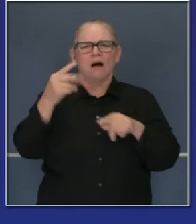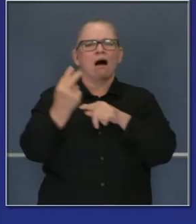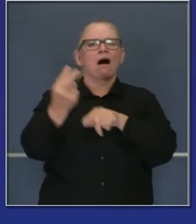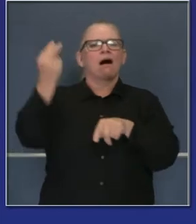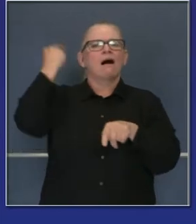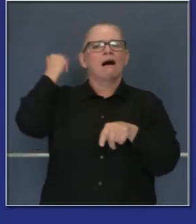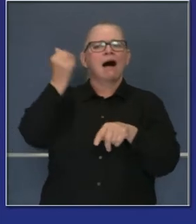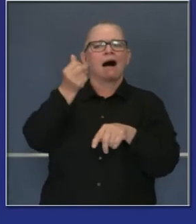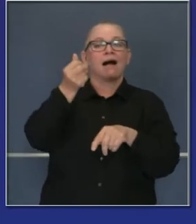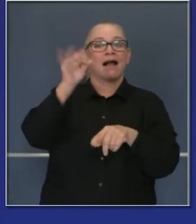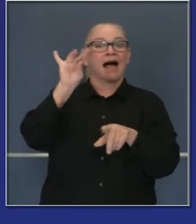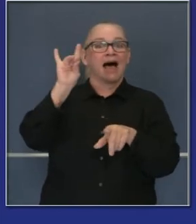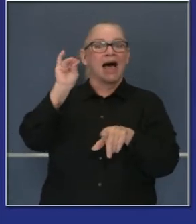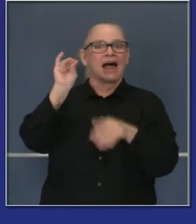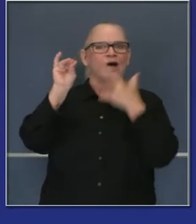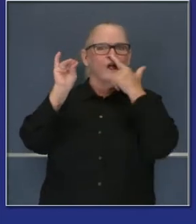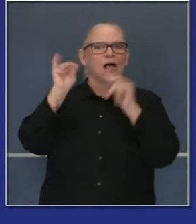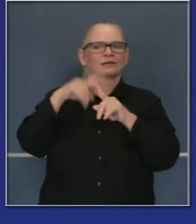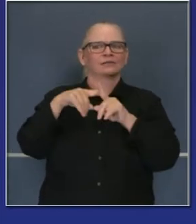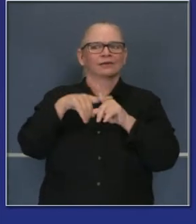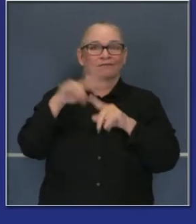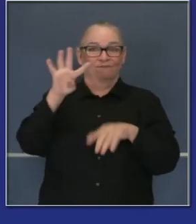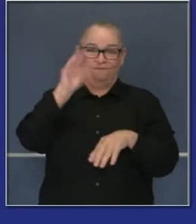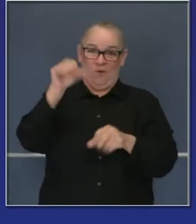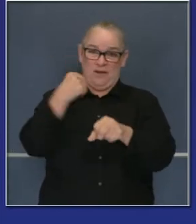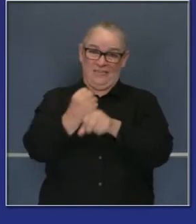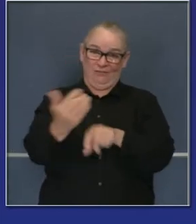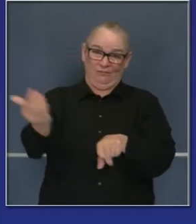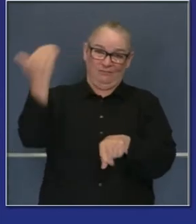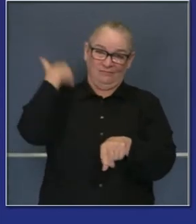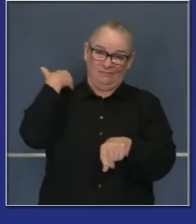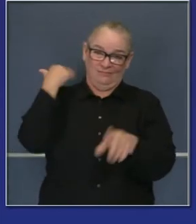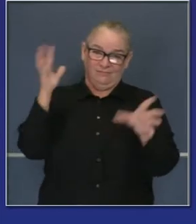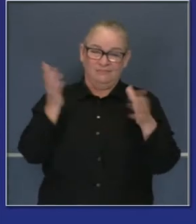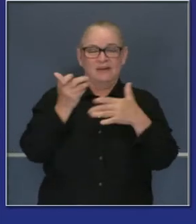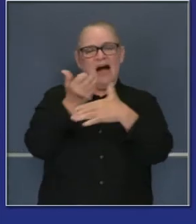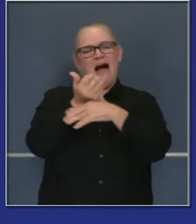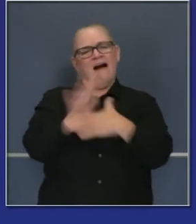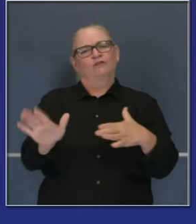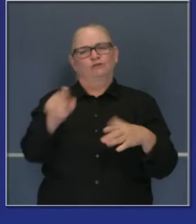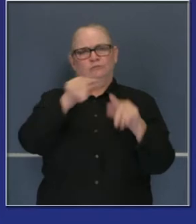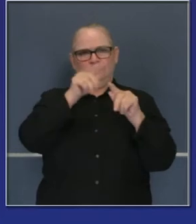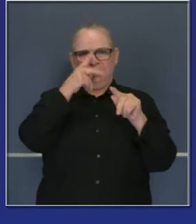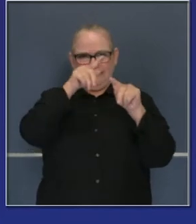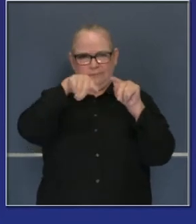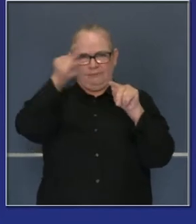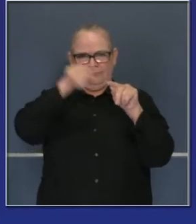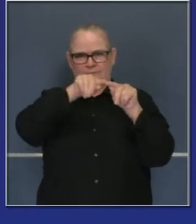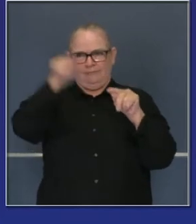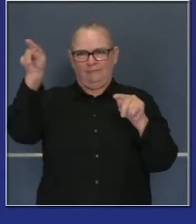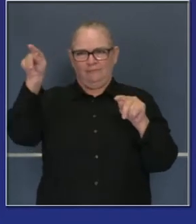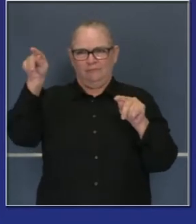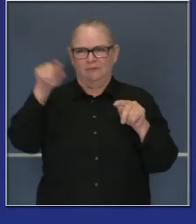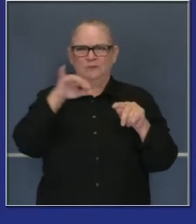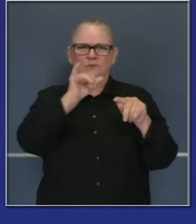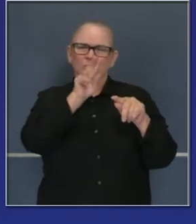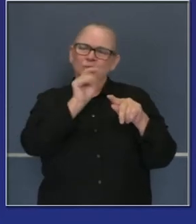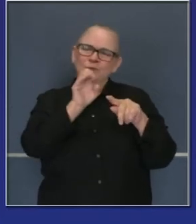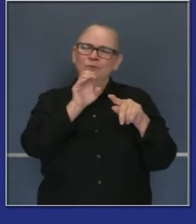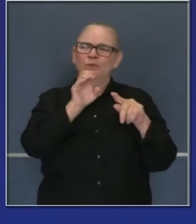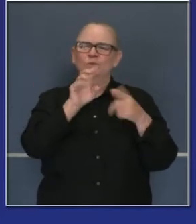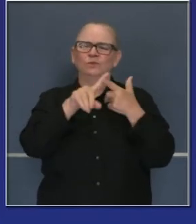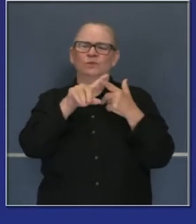1908 este es un período de 40 años 1980 perdón 40 años en el estado la temperatura